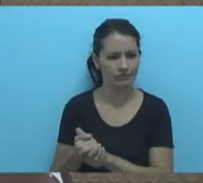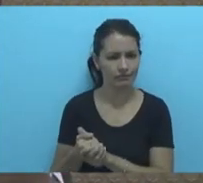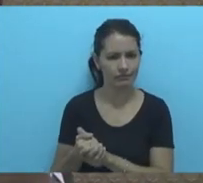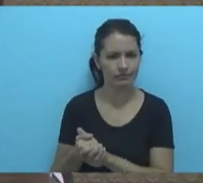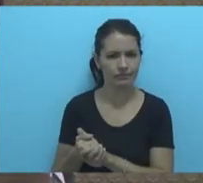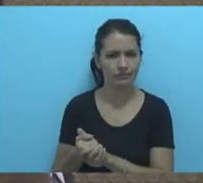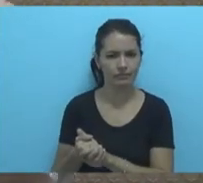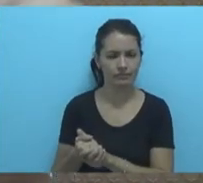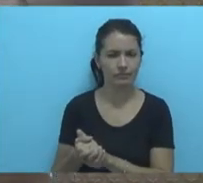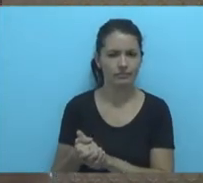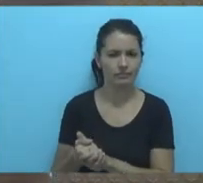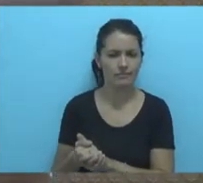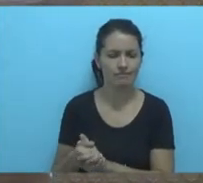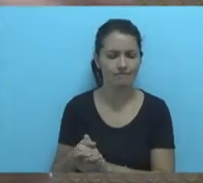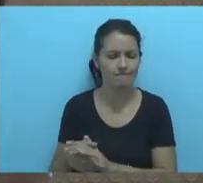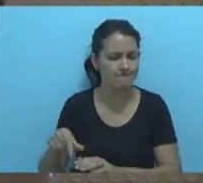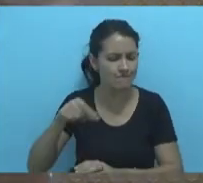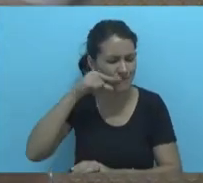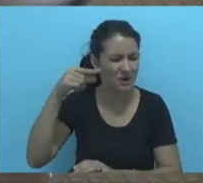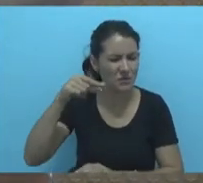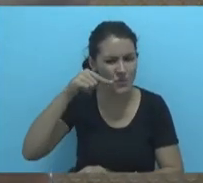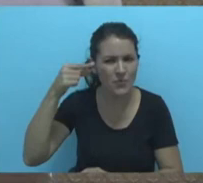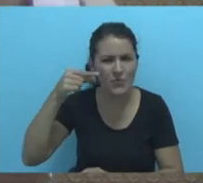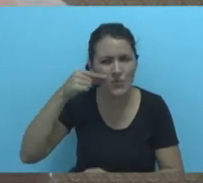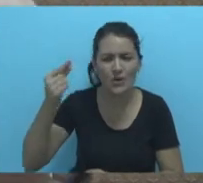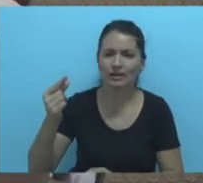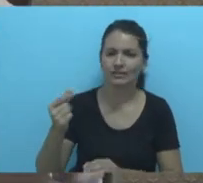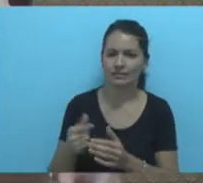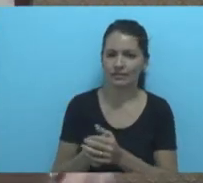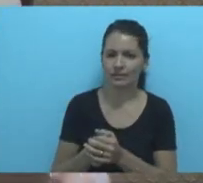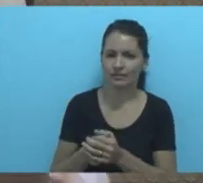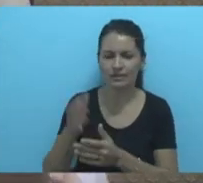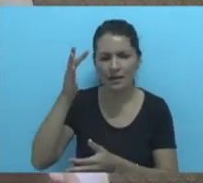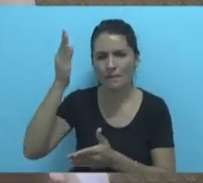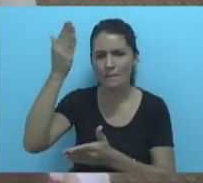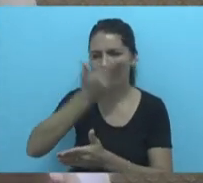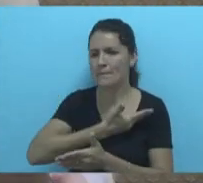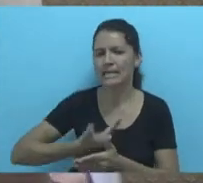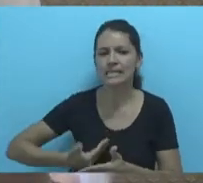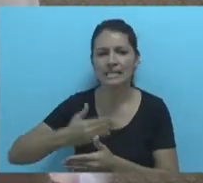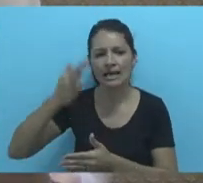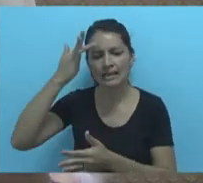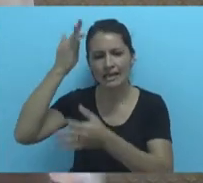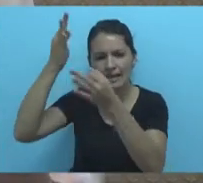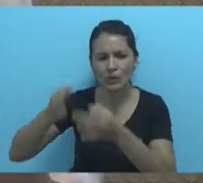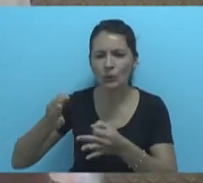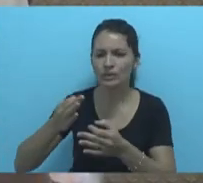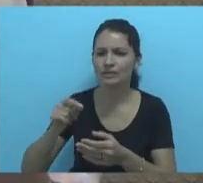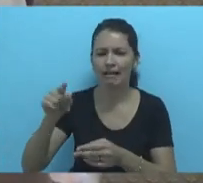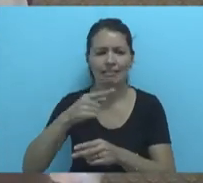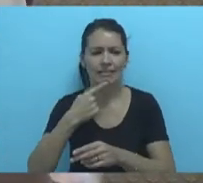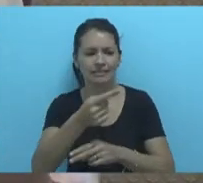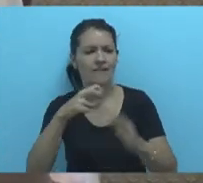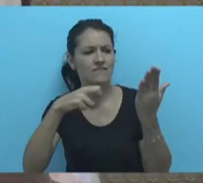Lo que sucedió es una vergüenza, y la mayor vergüenza, la que comete el presidente de la Corte Suprema de Justicia de la provincia de Santa Fe, es ir a censurar